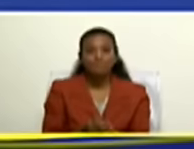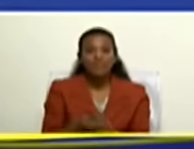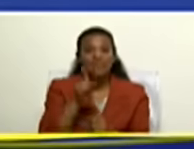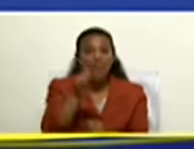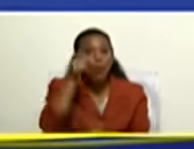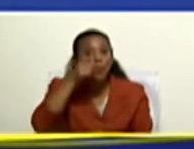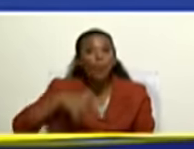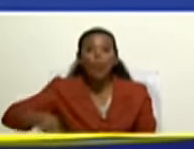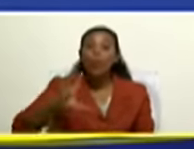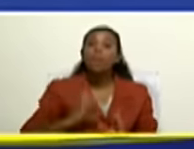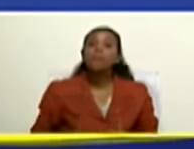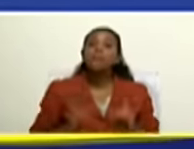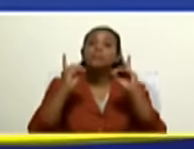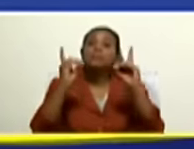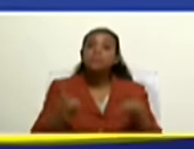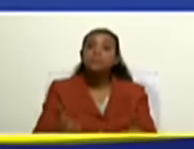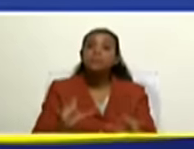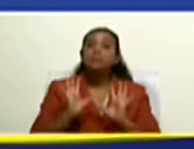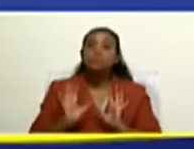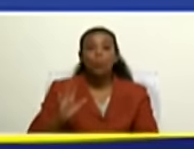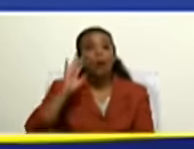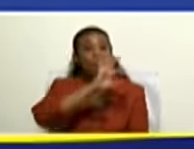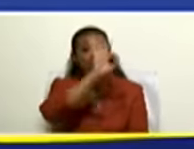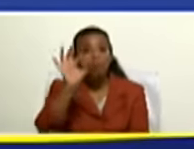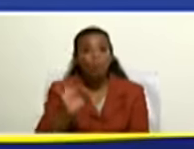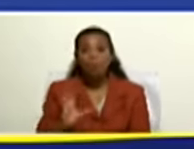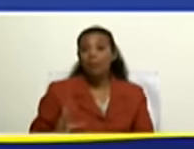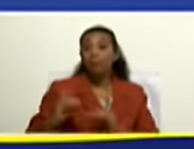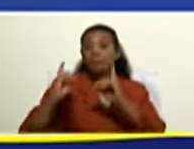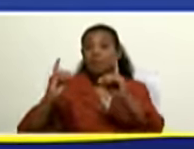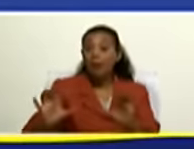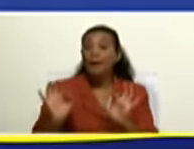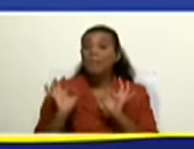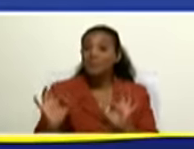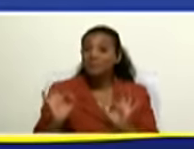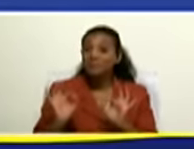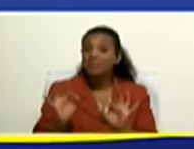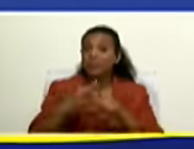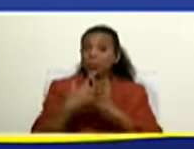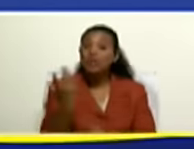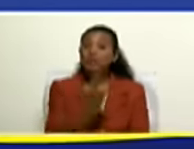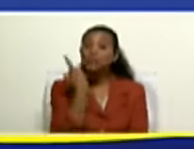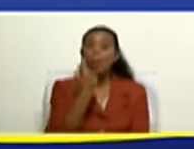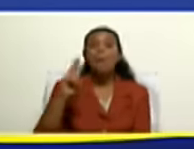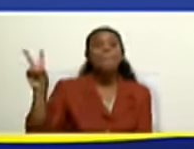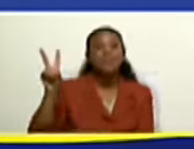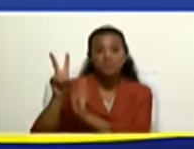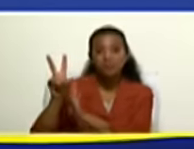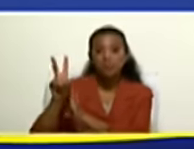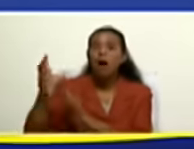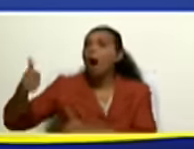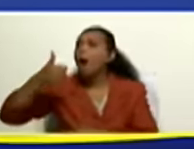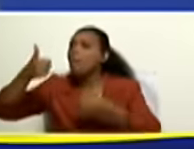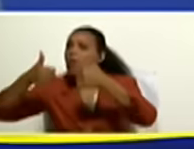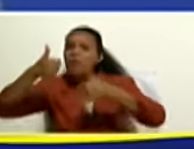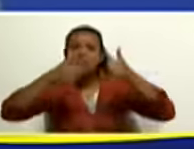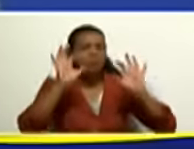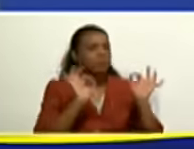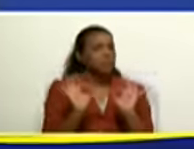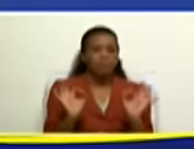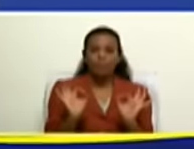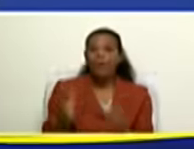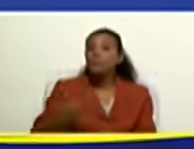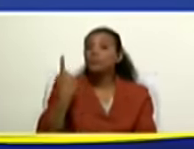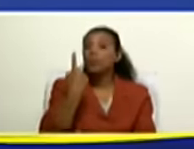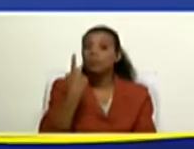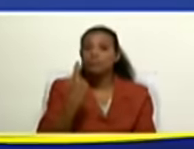que el pueblo decida sobre esos asuntos de especial importancia. Estas mismas voces